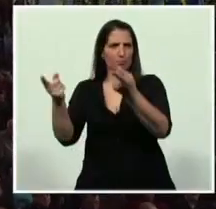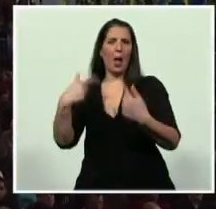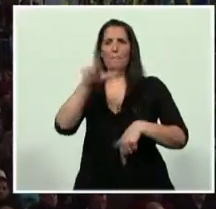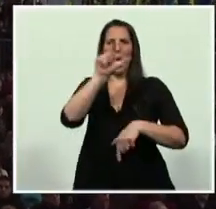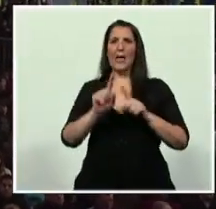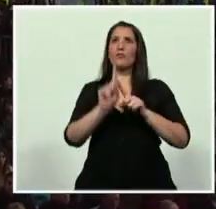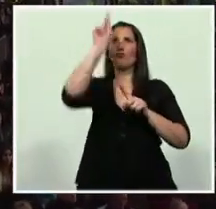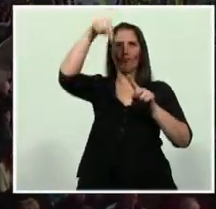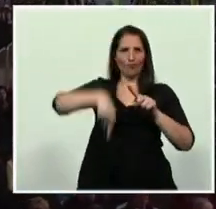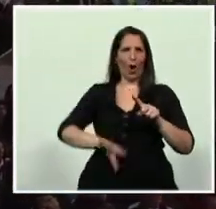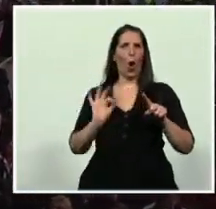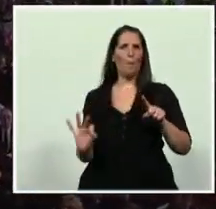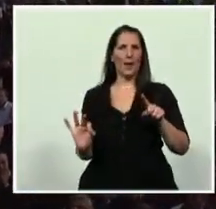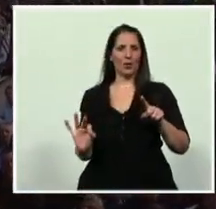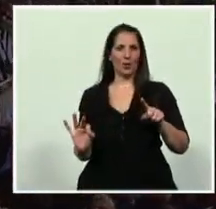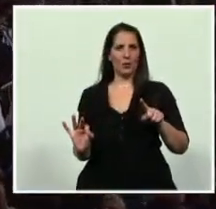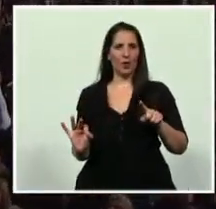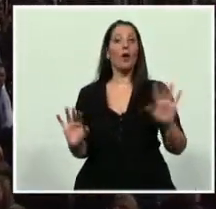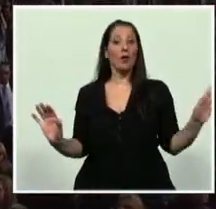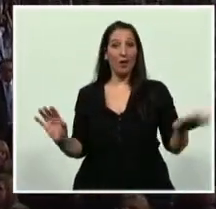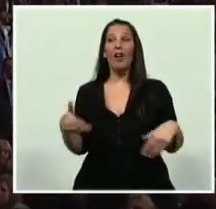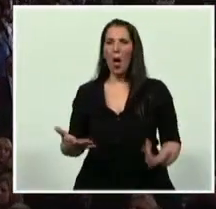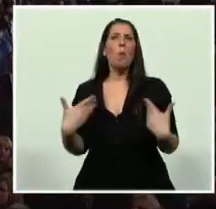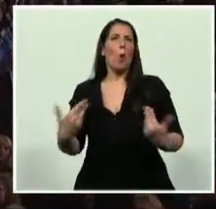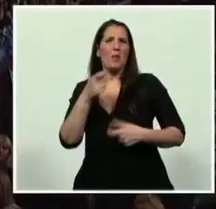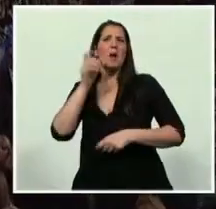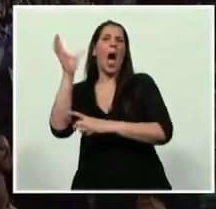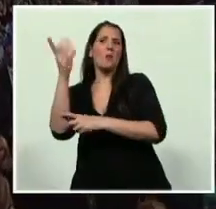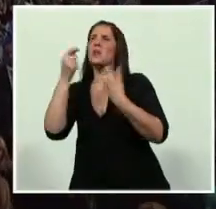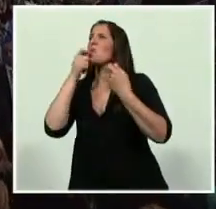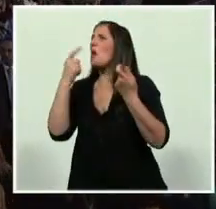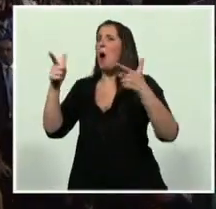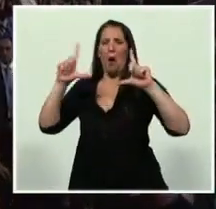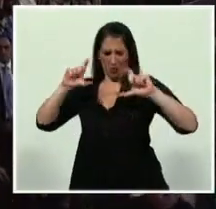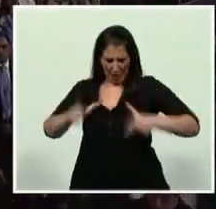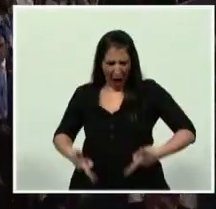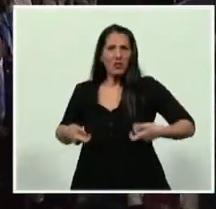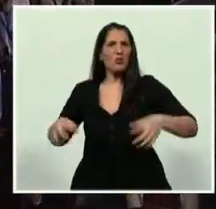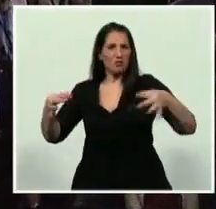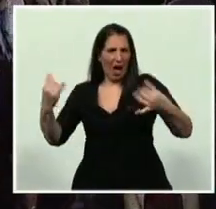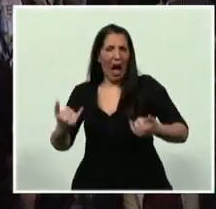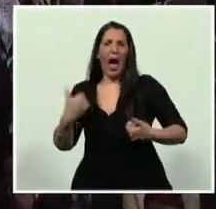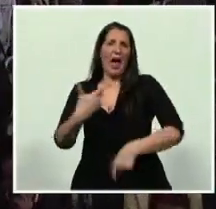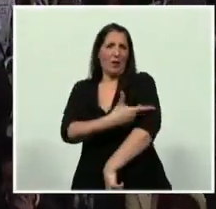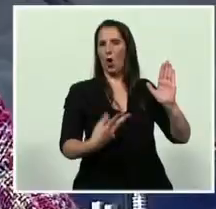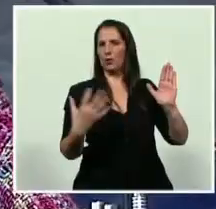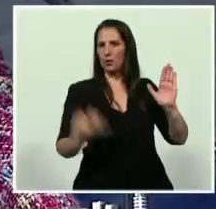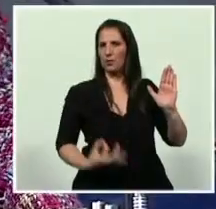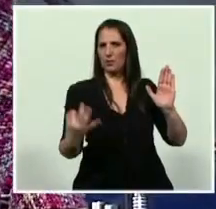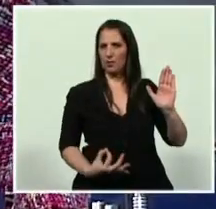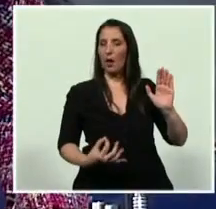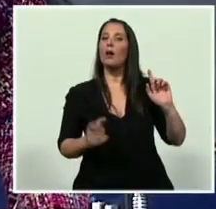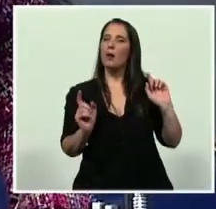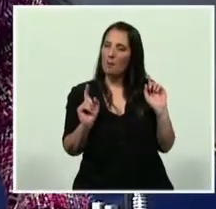país, capaces de tomar rayos, placas, exámenes ginecológicos, laboratorios de todo tipo.